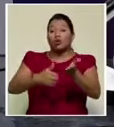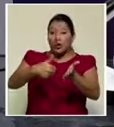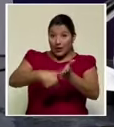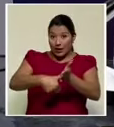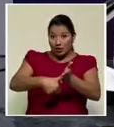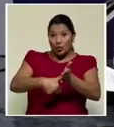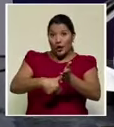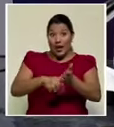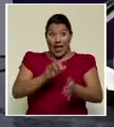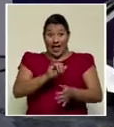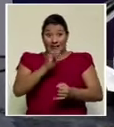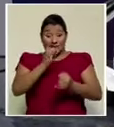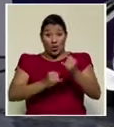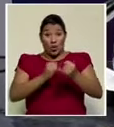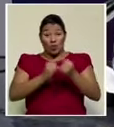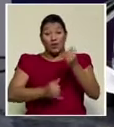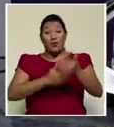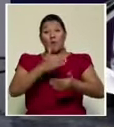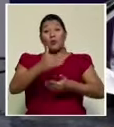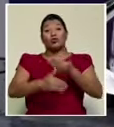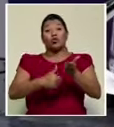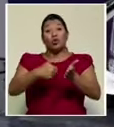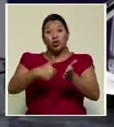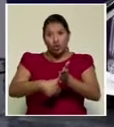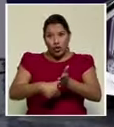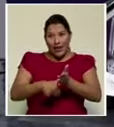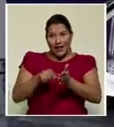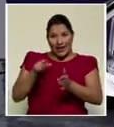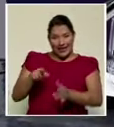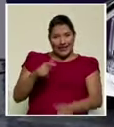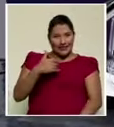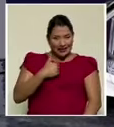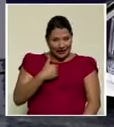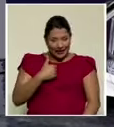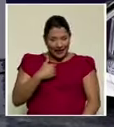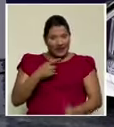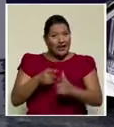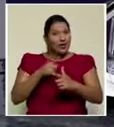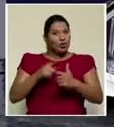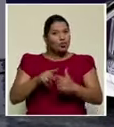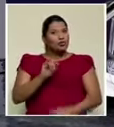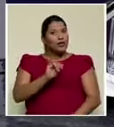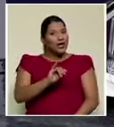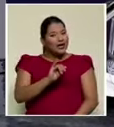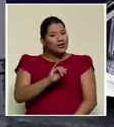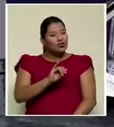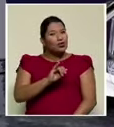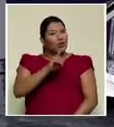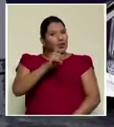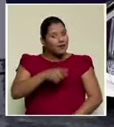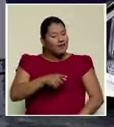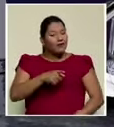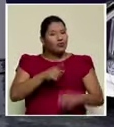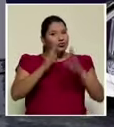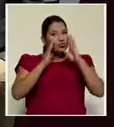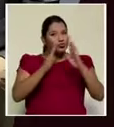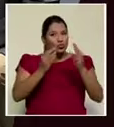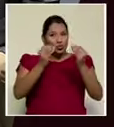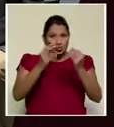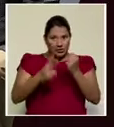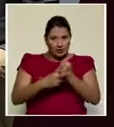era el último proceso electoral que iba a tener don Luis Antonio Sobrado. Eso tiene una lección que hay que anotarla muchas veces. Sin